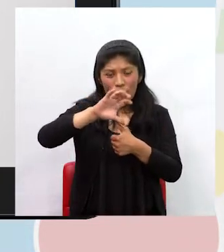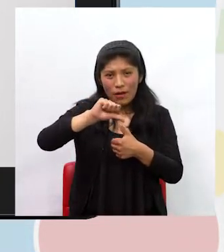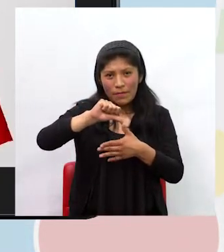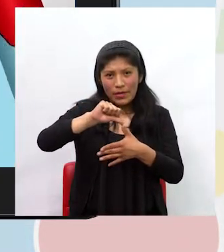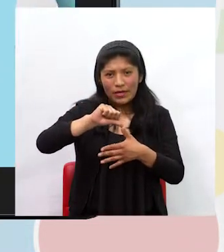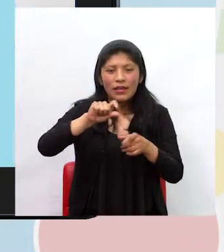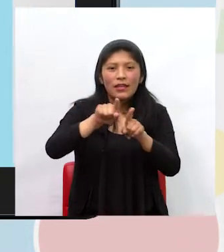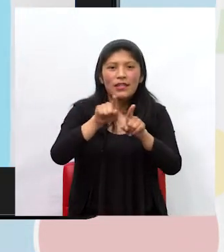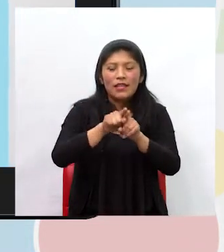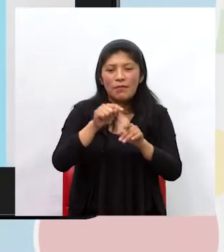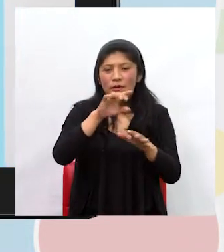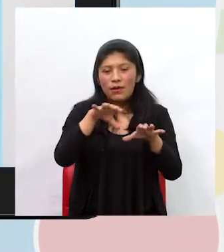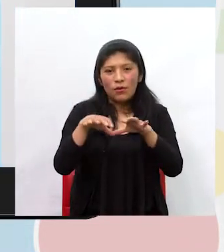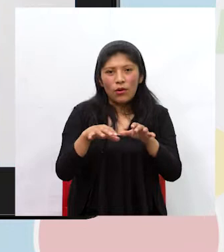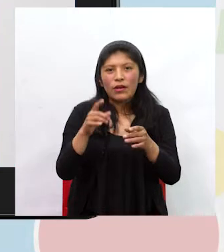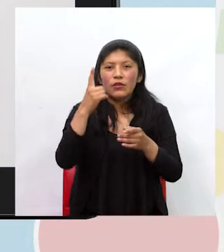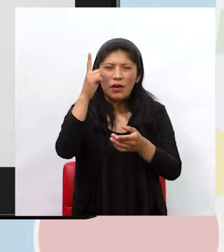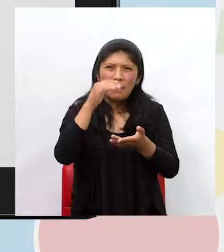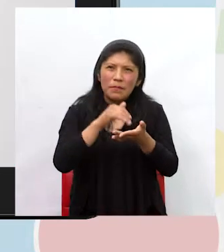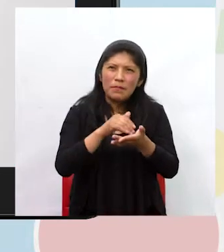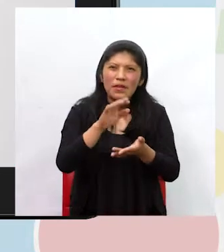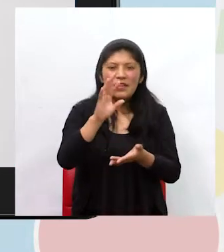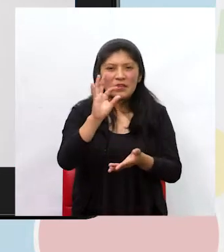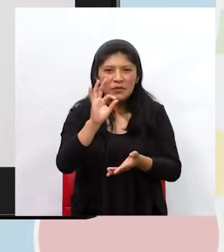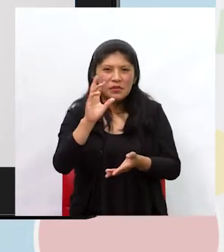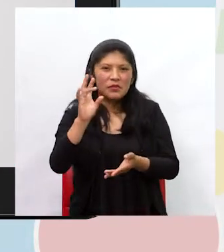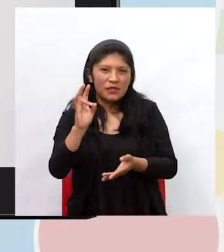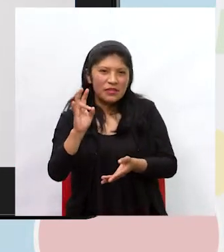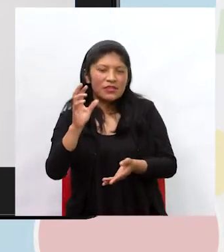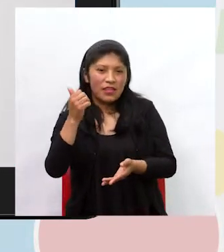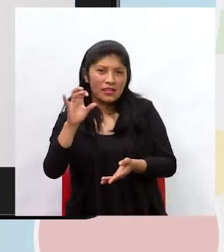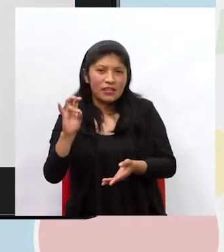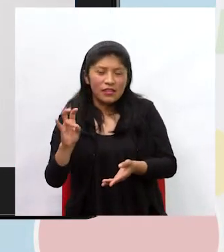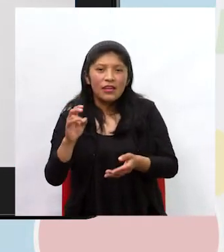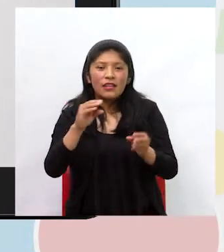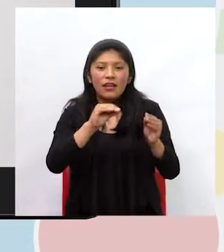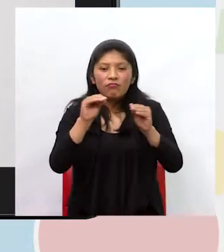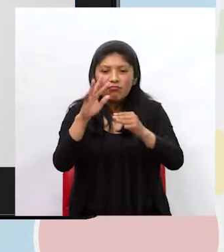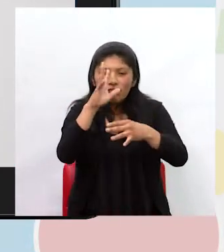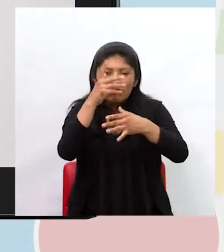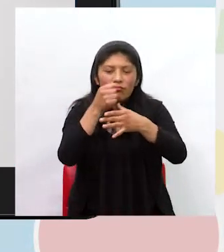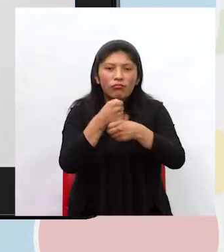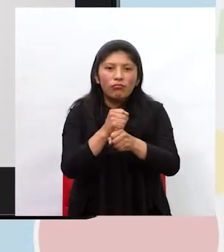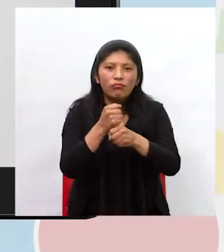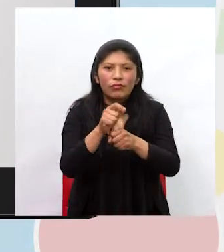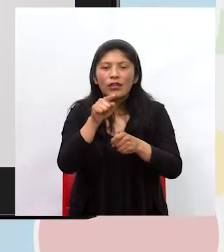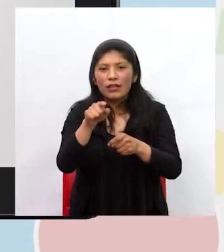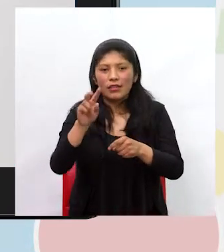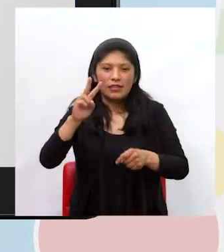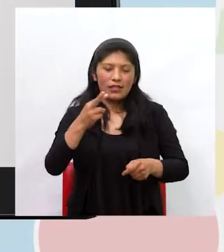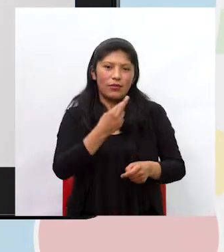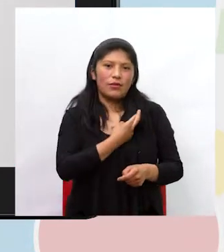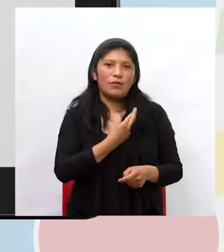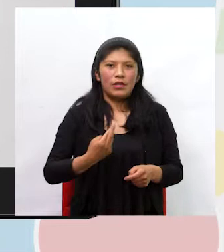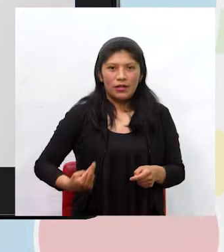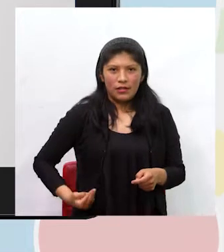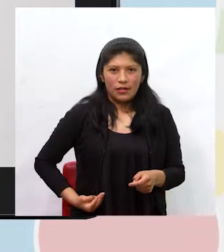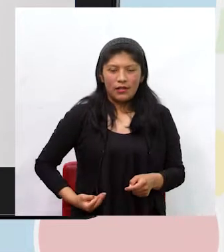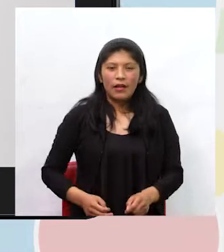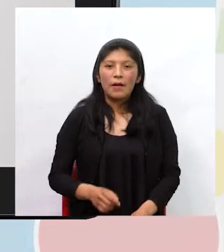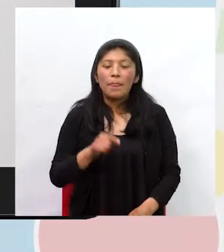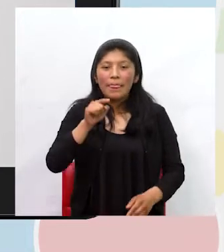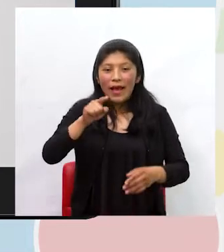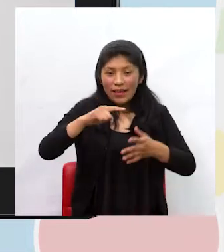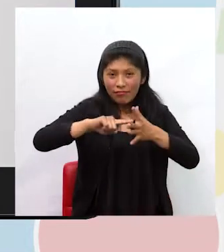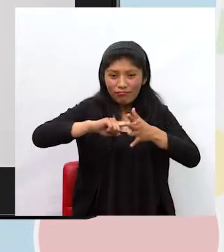Sudamérica. En 1717 se crea el Virreinato de Nueva Granada. A partir